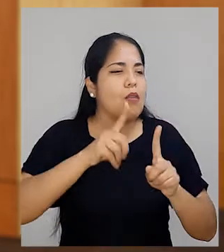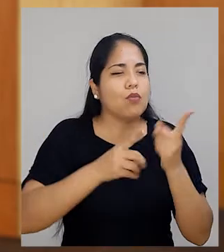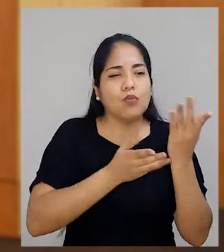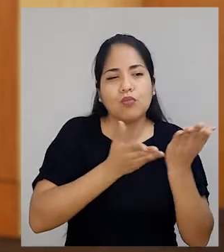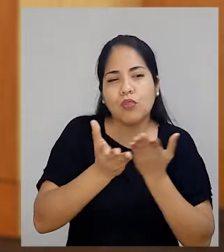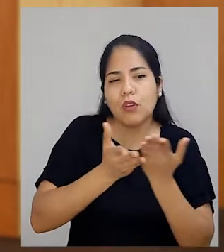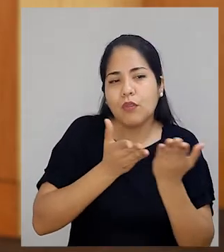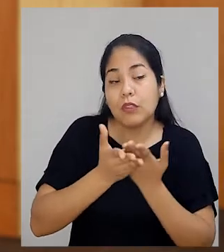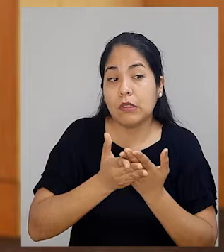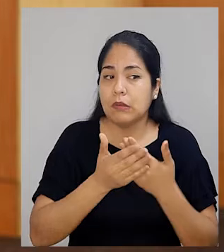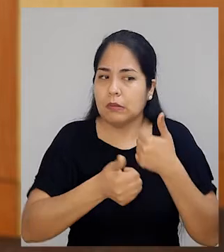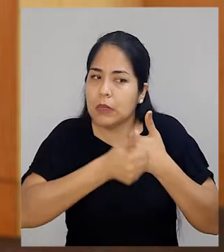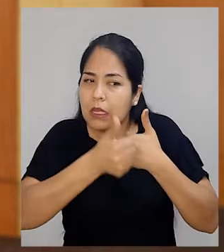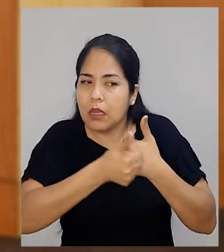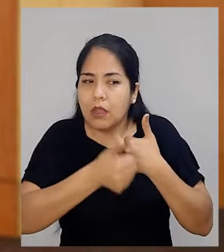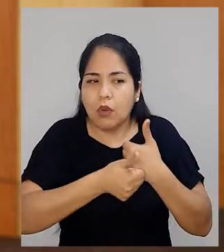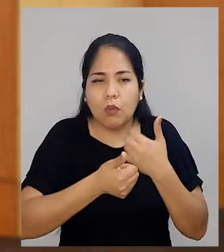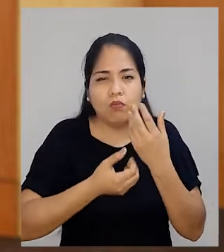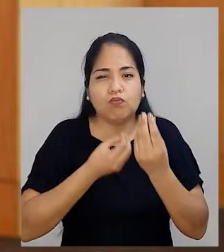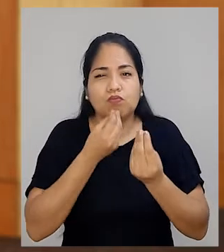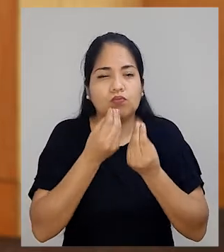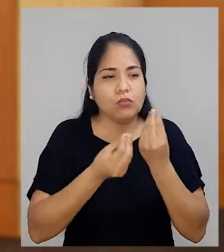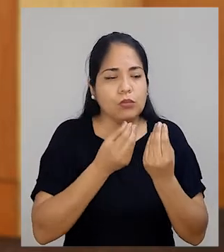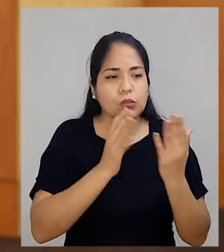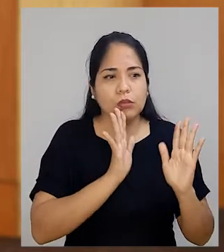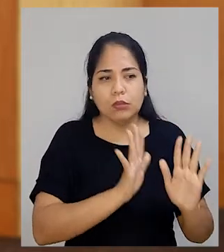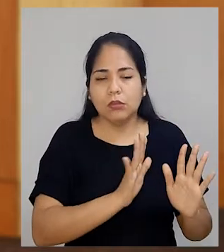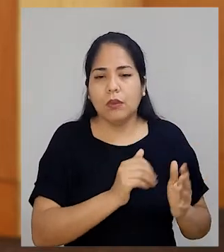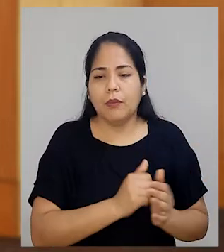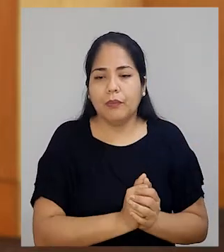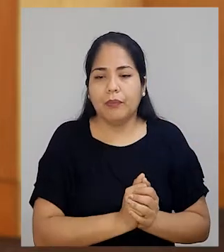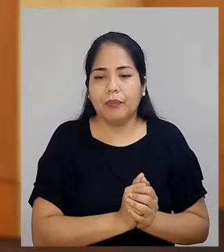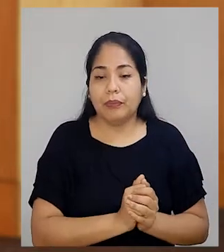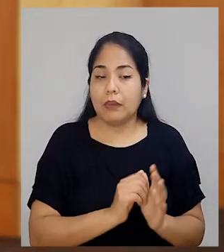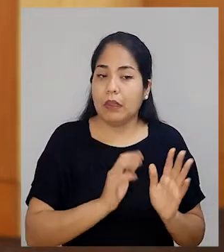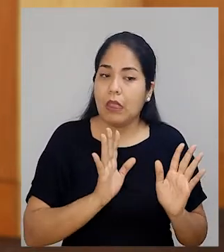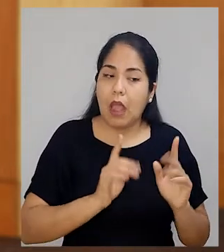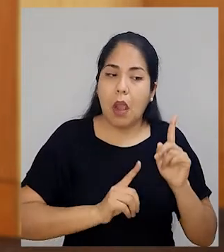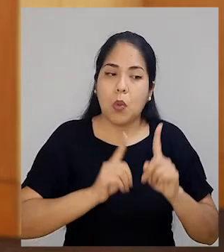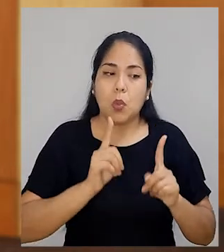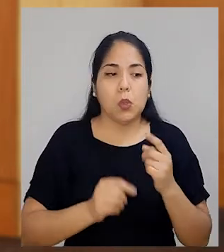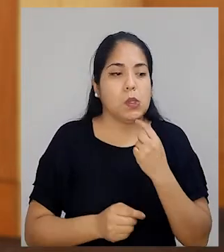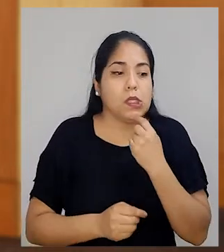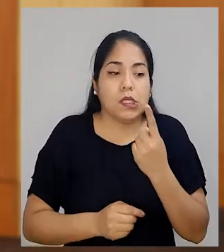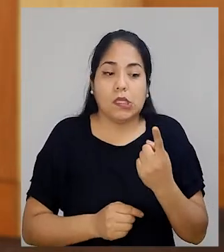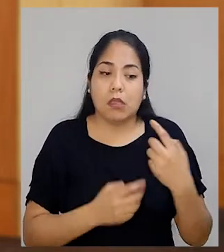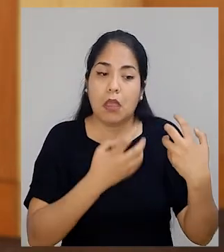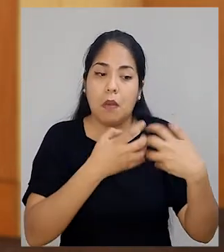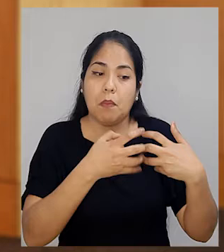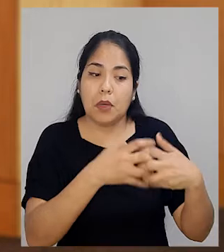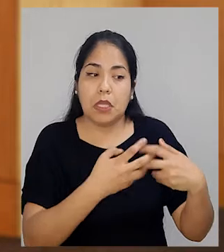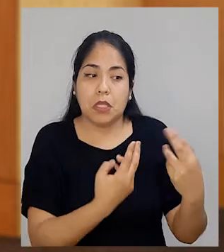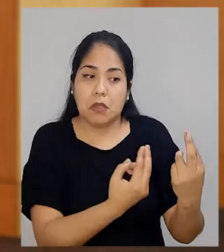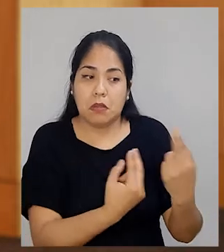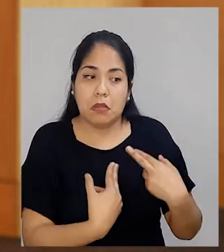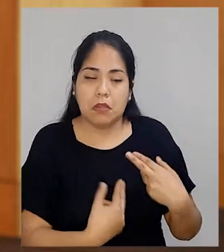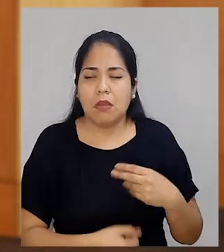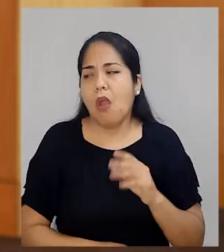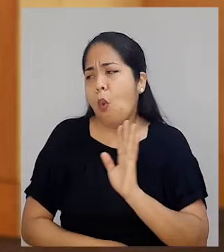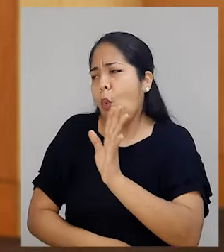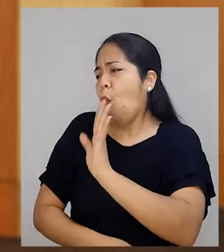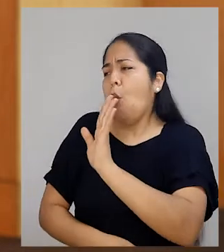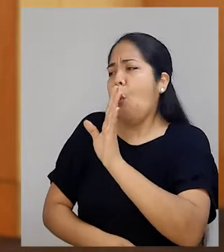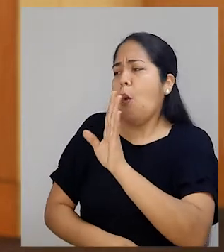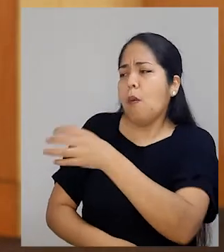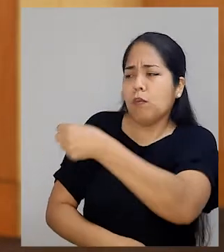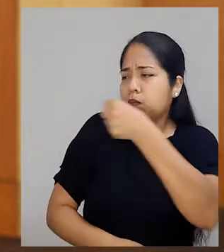cuyos servicios, digamos que son de alto riesgo. Entonces, digamos, es una excusa en la cual la empresa